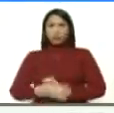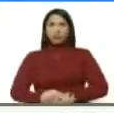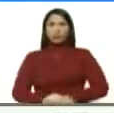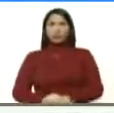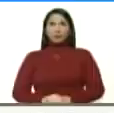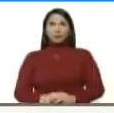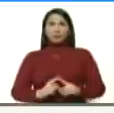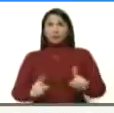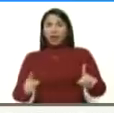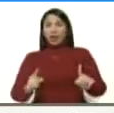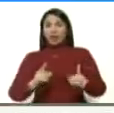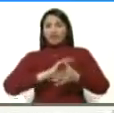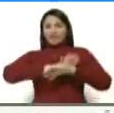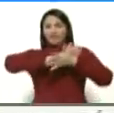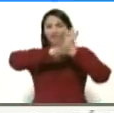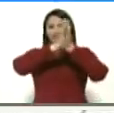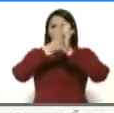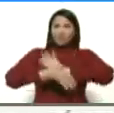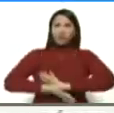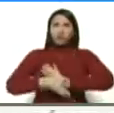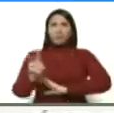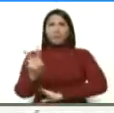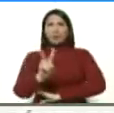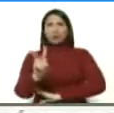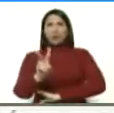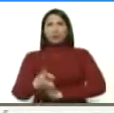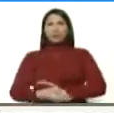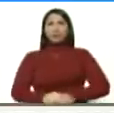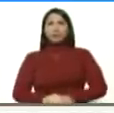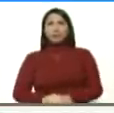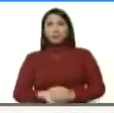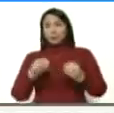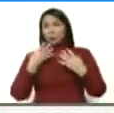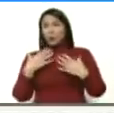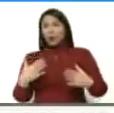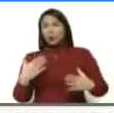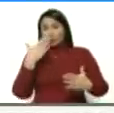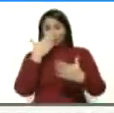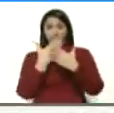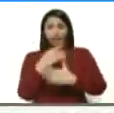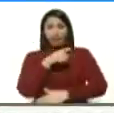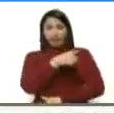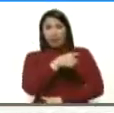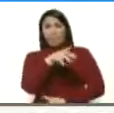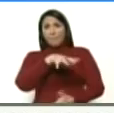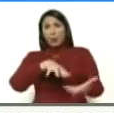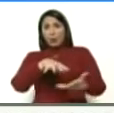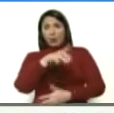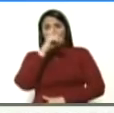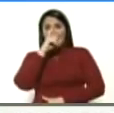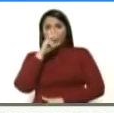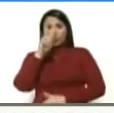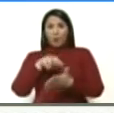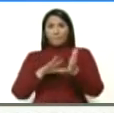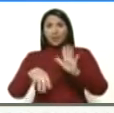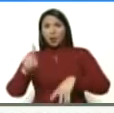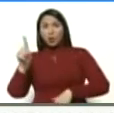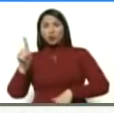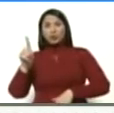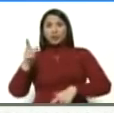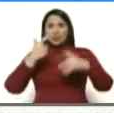para la destrucción de Venezuela. Bueno, ante esta situación, en el año 2011, el